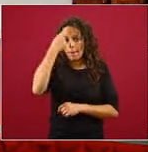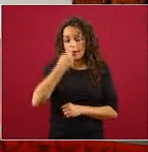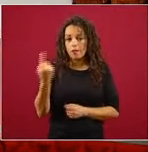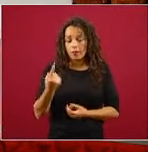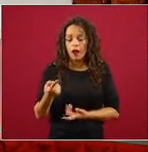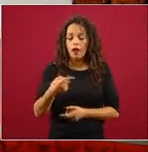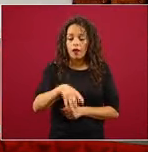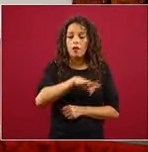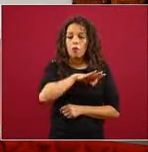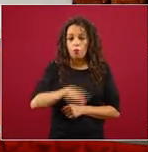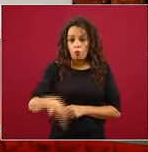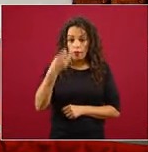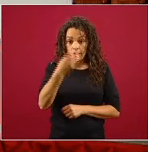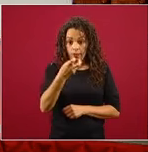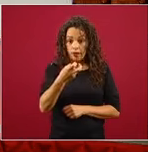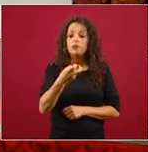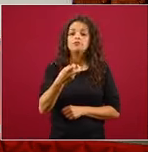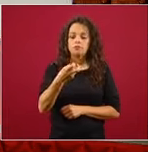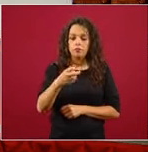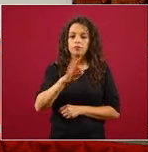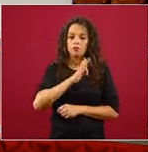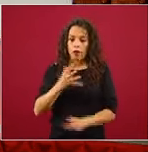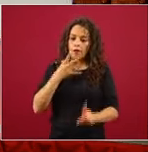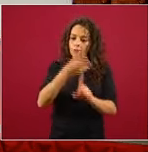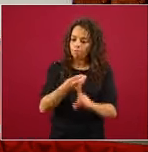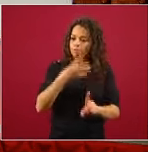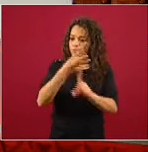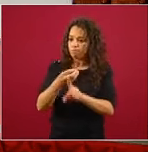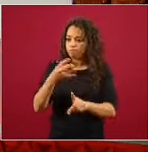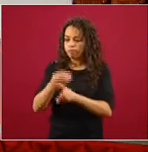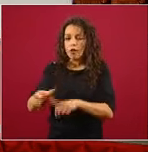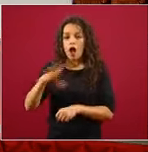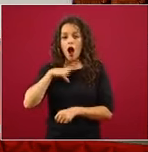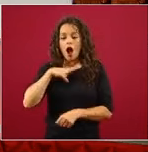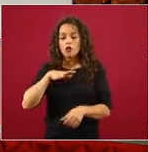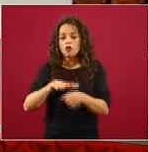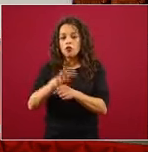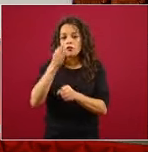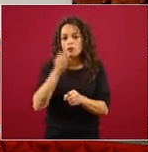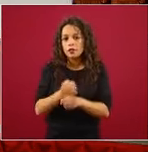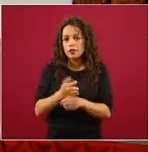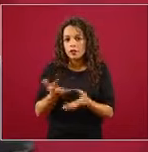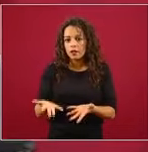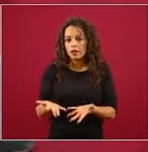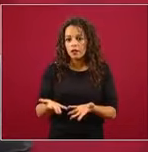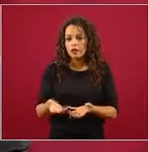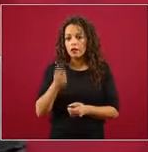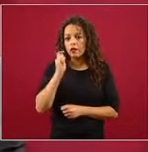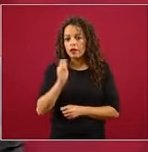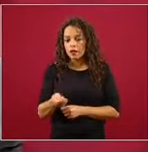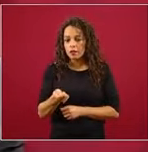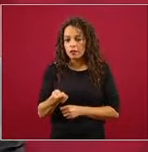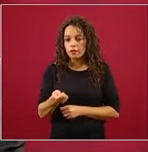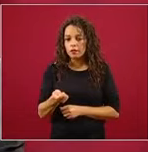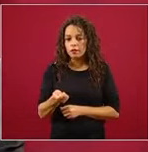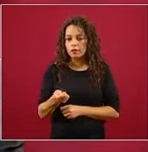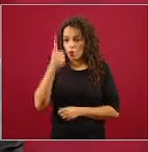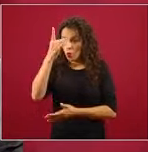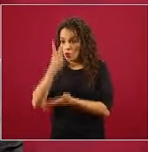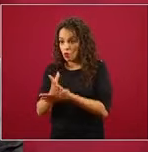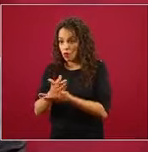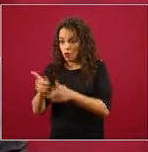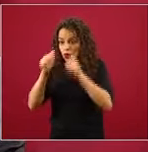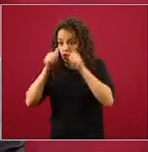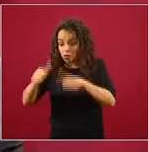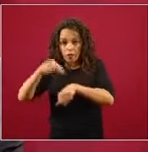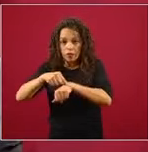encontrarse con capacidades resolutivas. A veces no estamos hablando de la atención médica, sino del transporte público, por ejemplo,